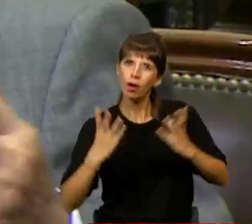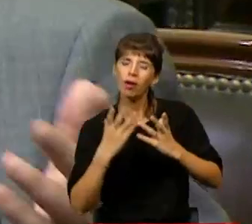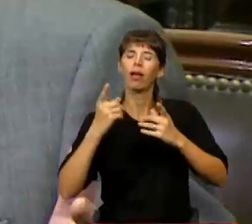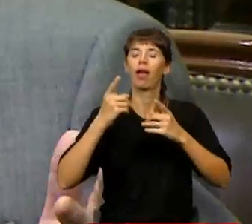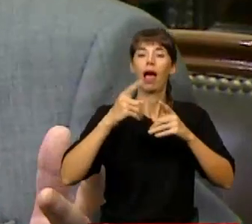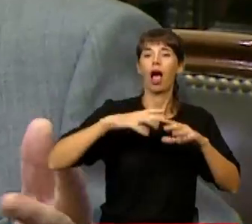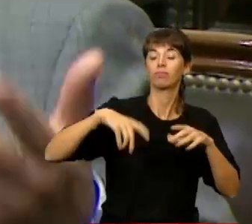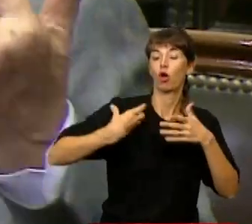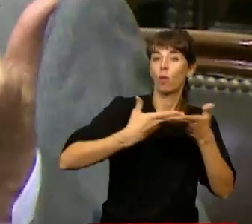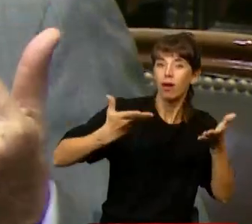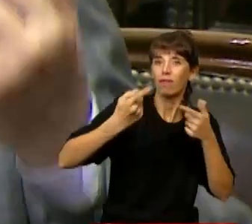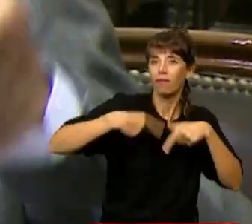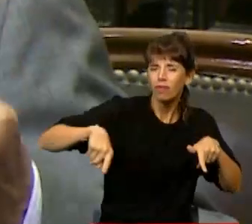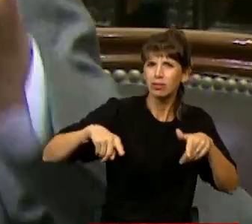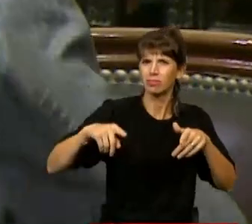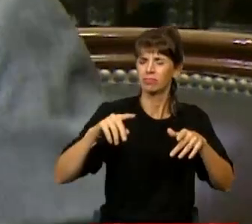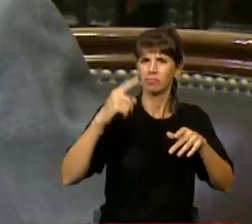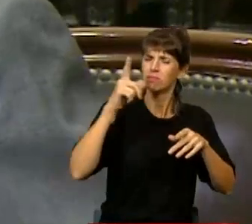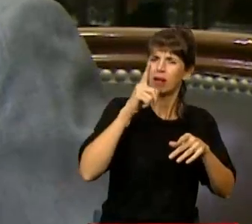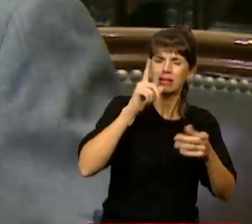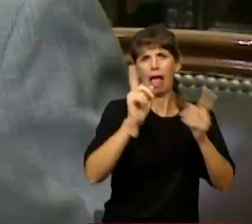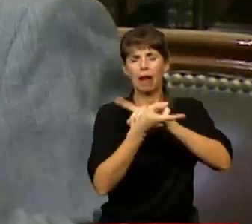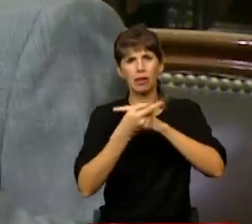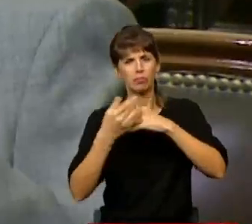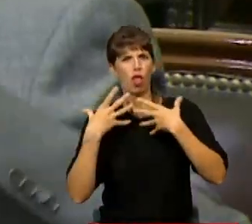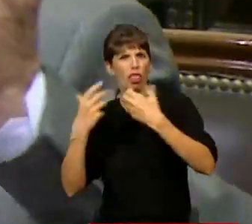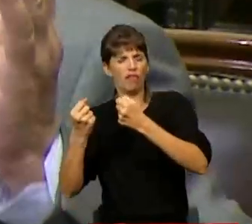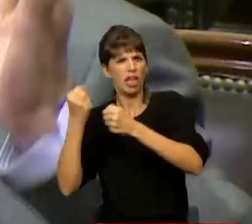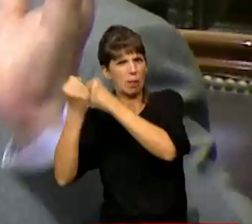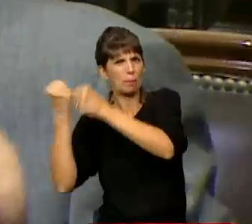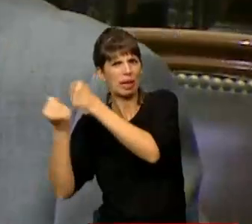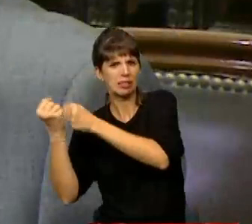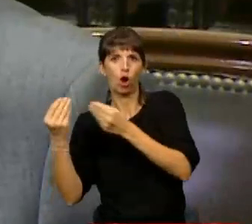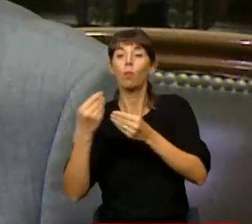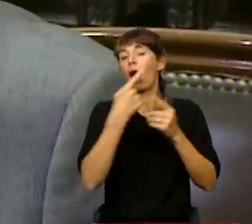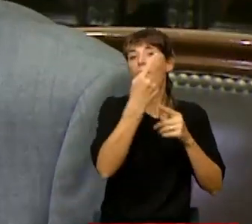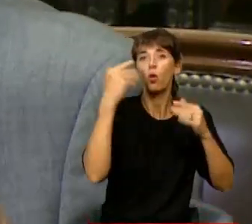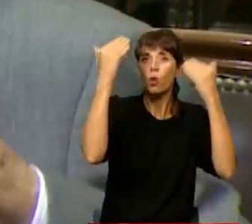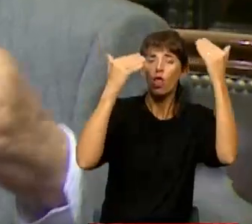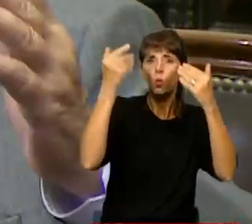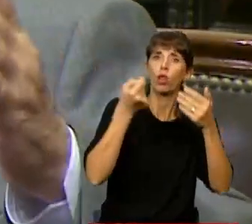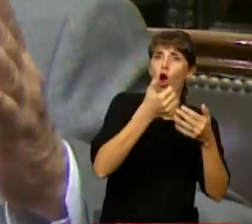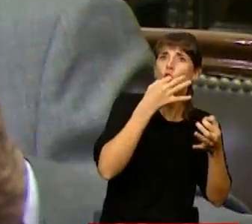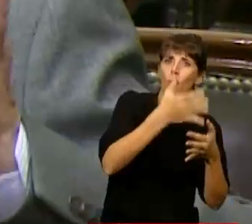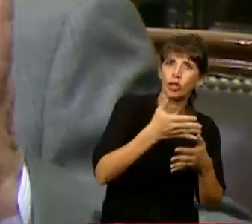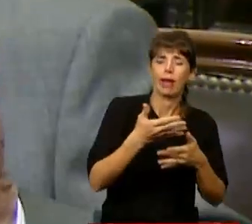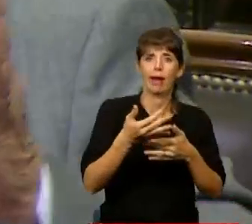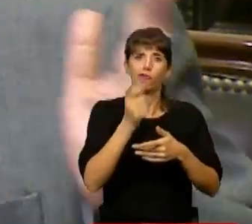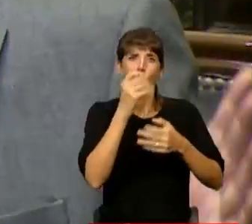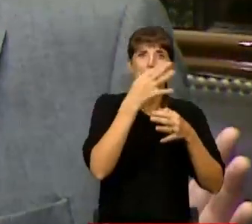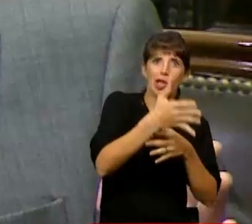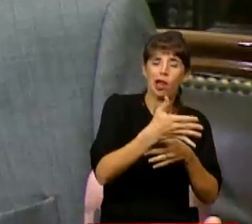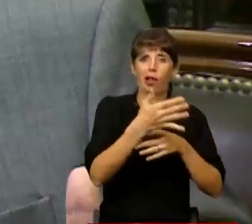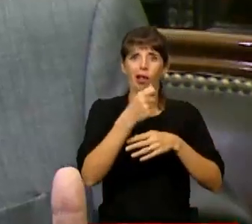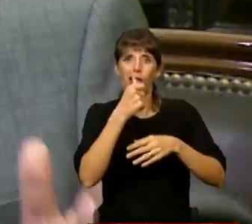son los principales liberales, porque en definitiva terminan defendiendo que como adulto, cada adulto puede consumir lo que se le cante y puede hacer lo que quiere, porque total